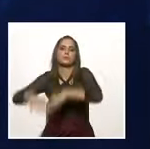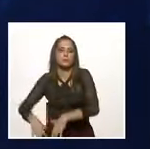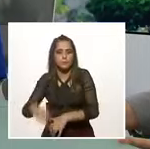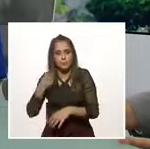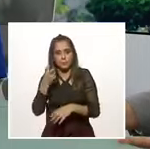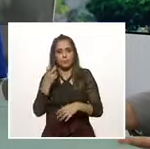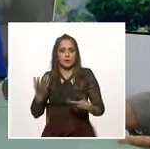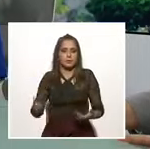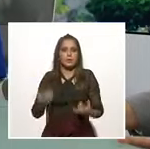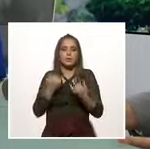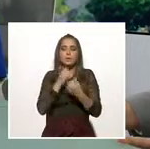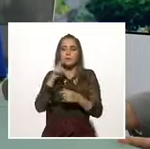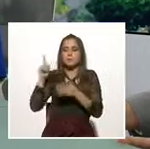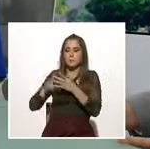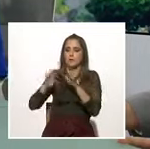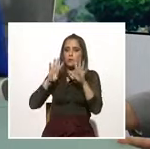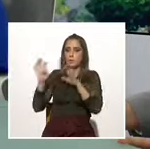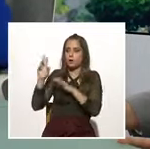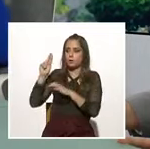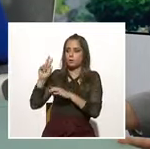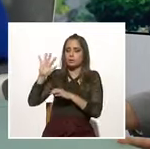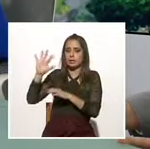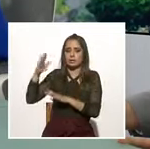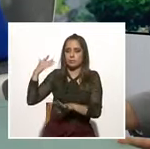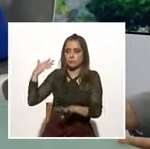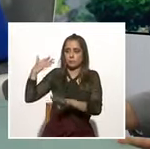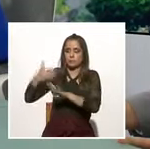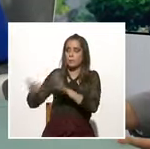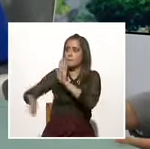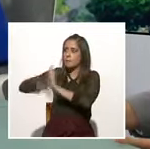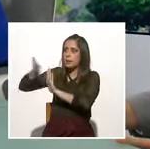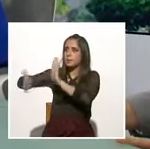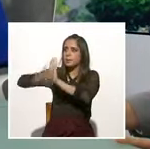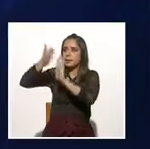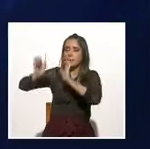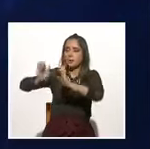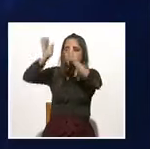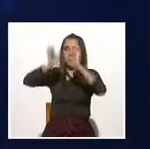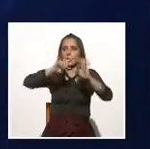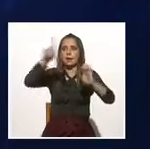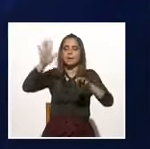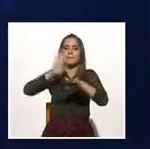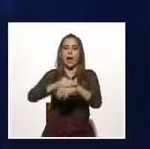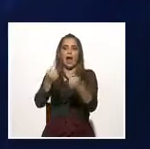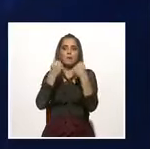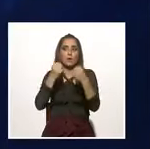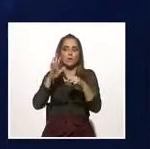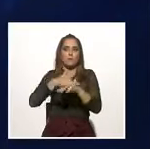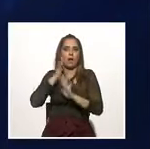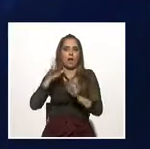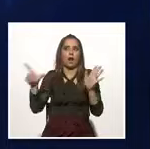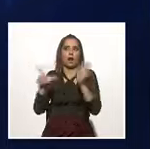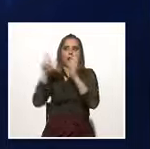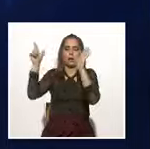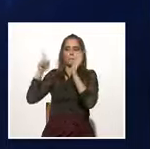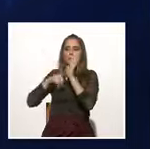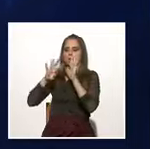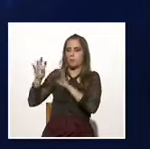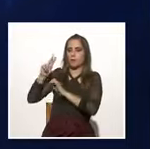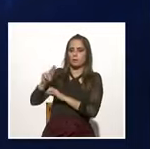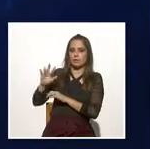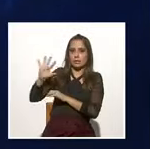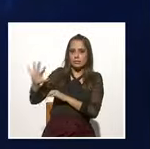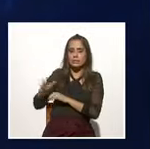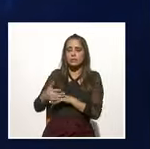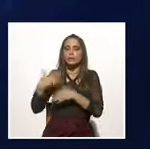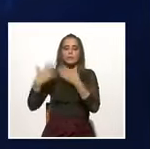a partir del 85 para acá ya son más resistentes, ¿no? Claro, digo, la verdad es que esto no se diseña hasta que no sabemos cuál es la